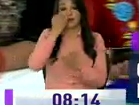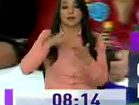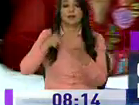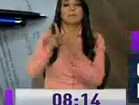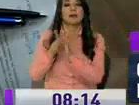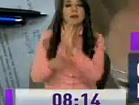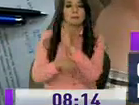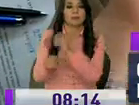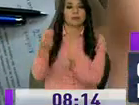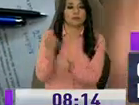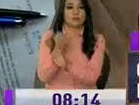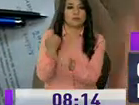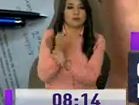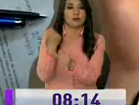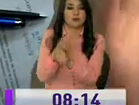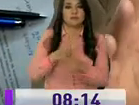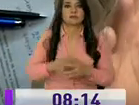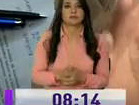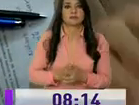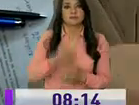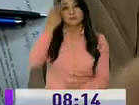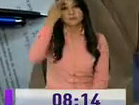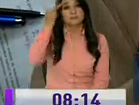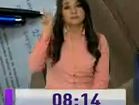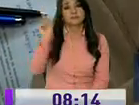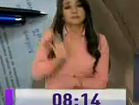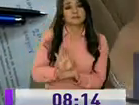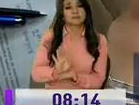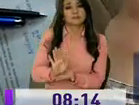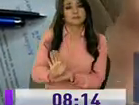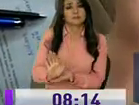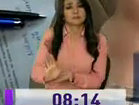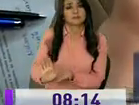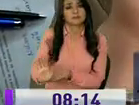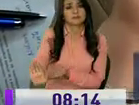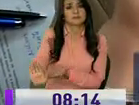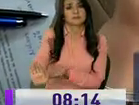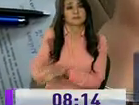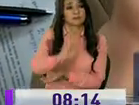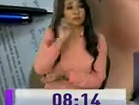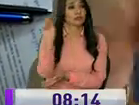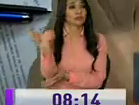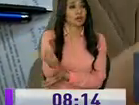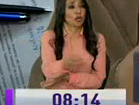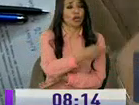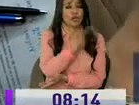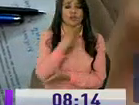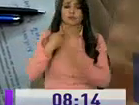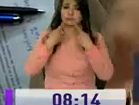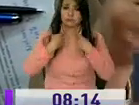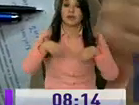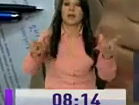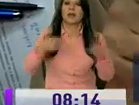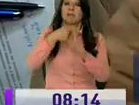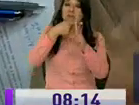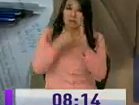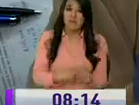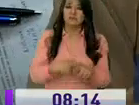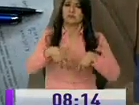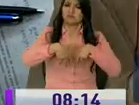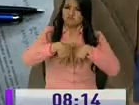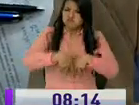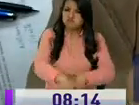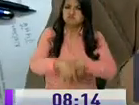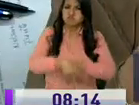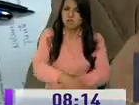Laboral. Rechazamos esta medida y vamos, nos declaramos en el mes de la resistencia